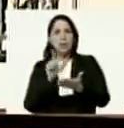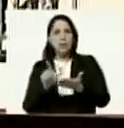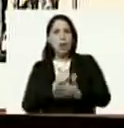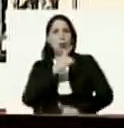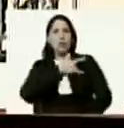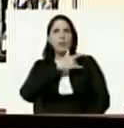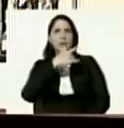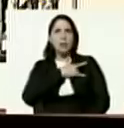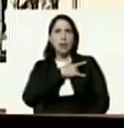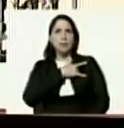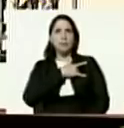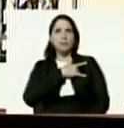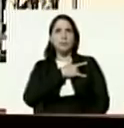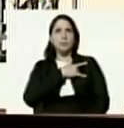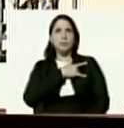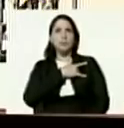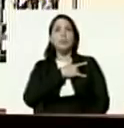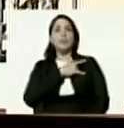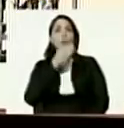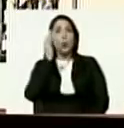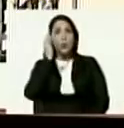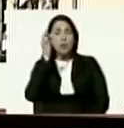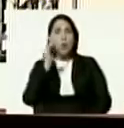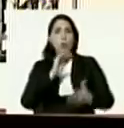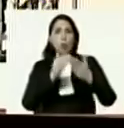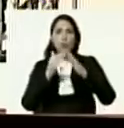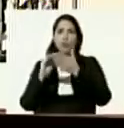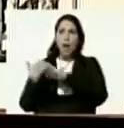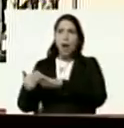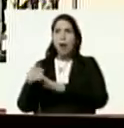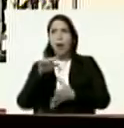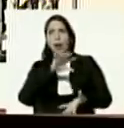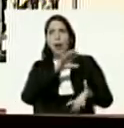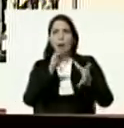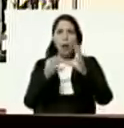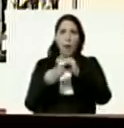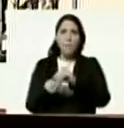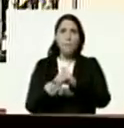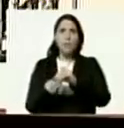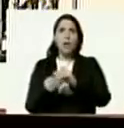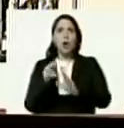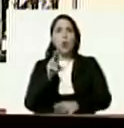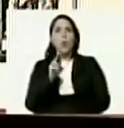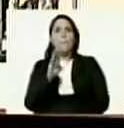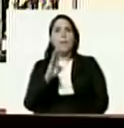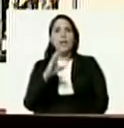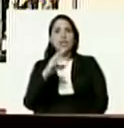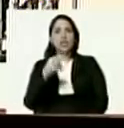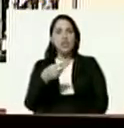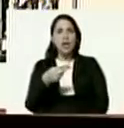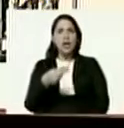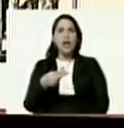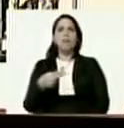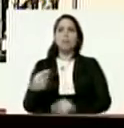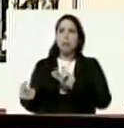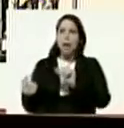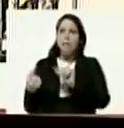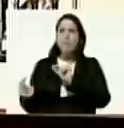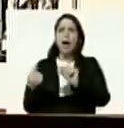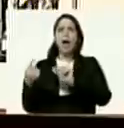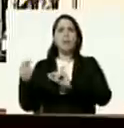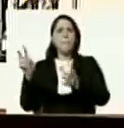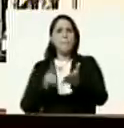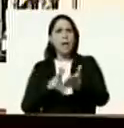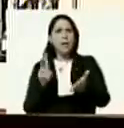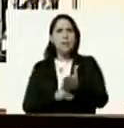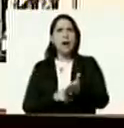universidad, en el Consejo Comunal, en el CLAP, en la VCH. Vamos a llevar este debate con la verdad.